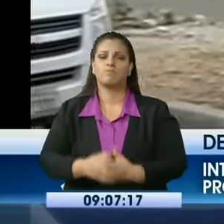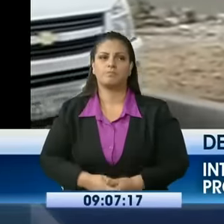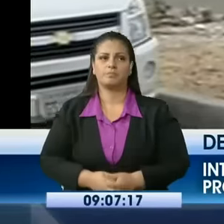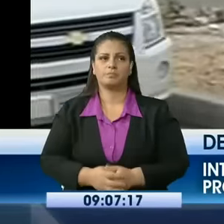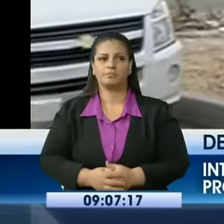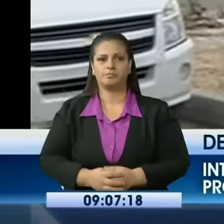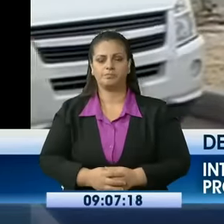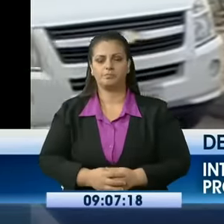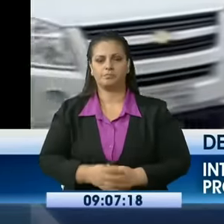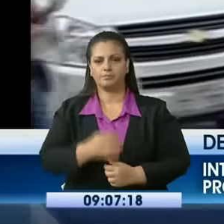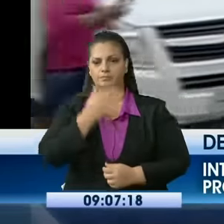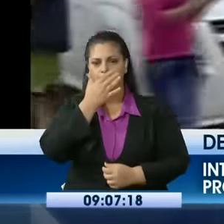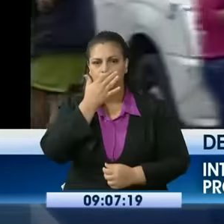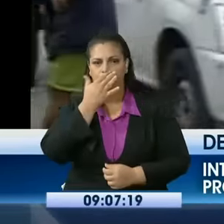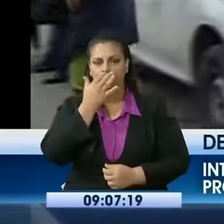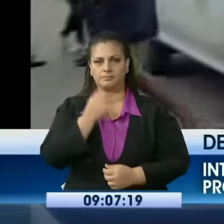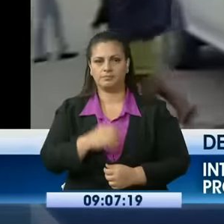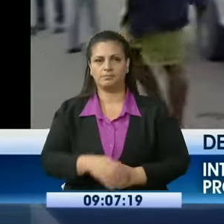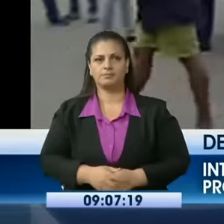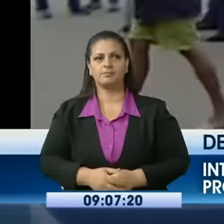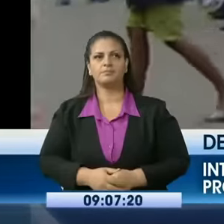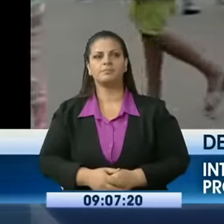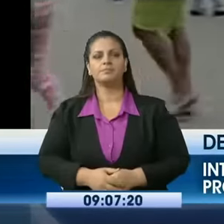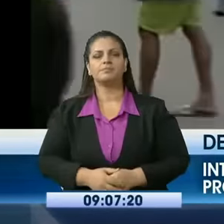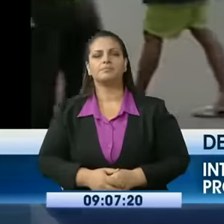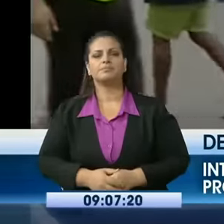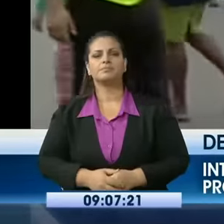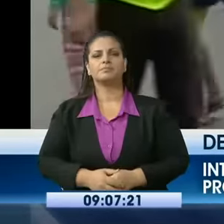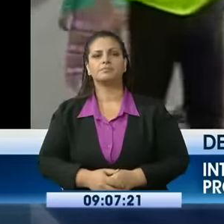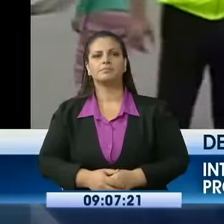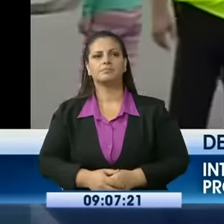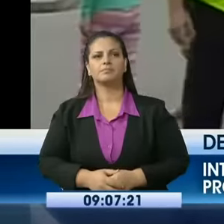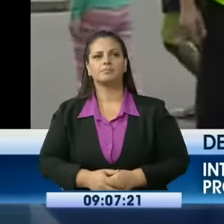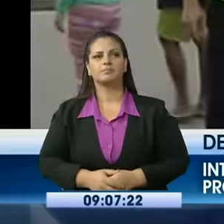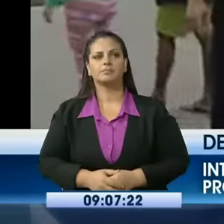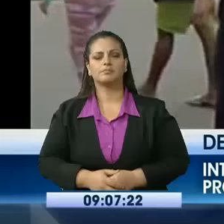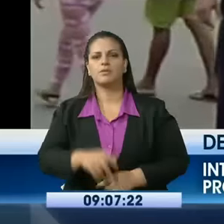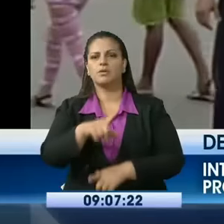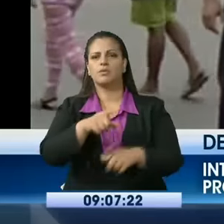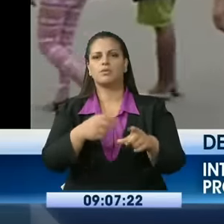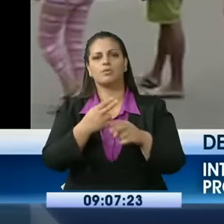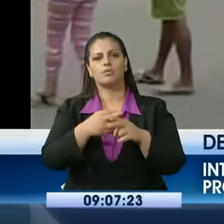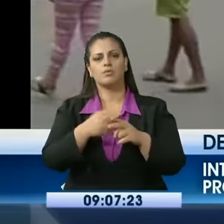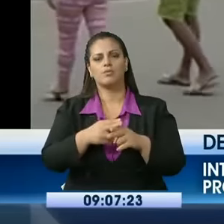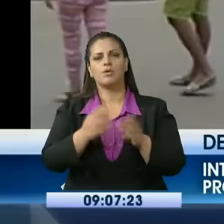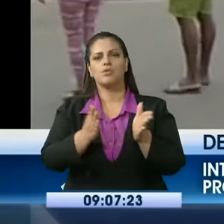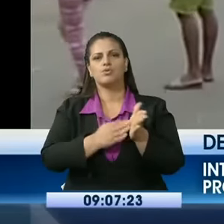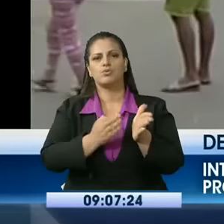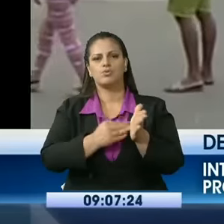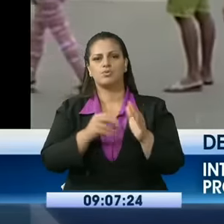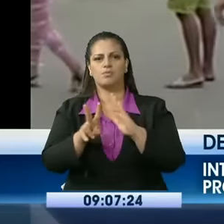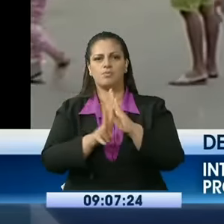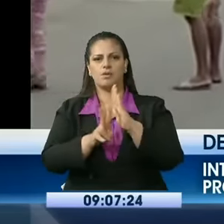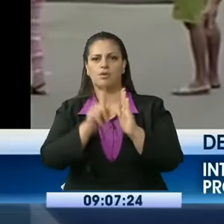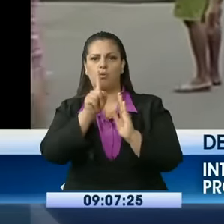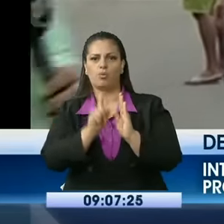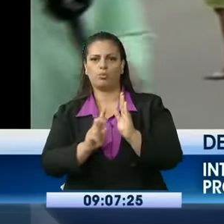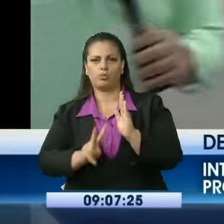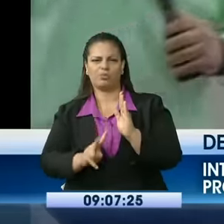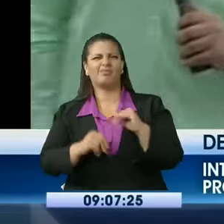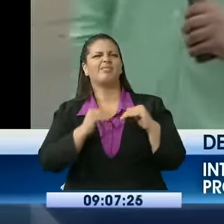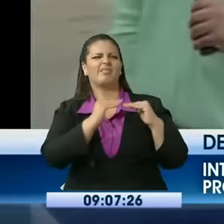también contaminando Sociovivienda 1 y también las zonas aledañas como por ejemplo Nueva Prosperina. Aquí por ejemplo se